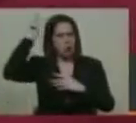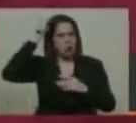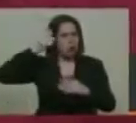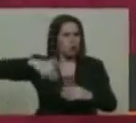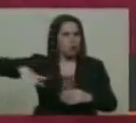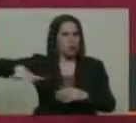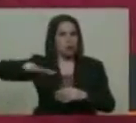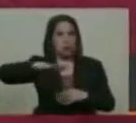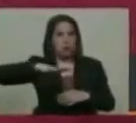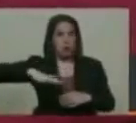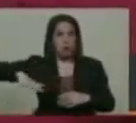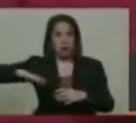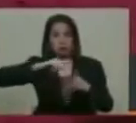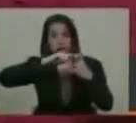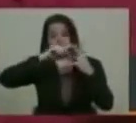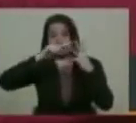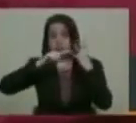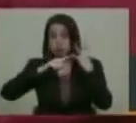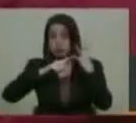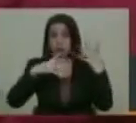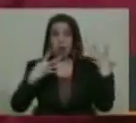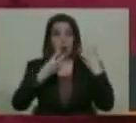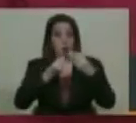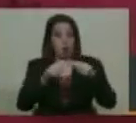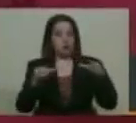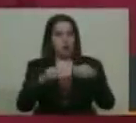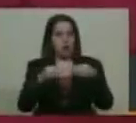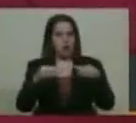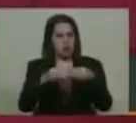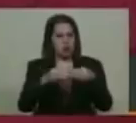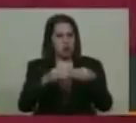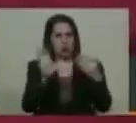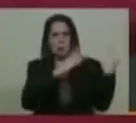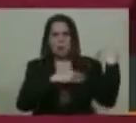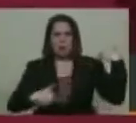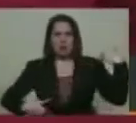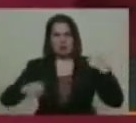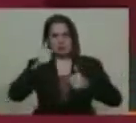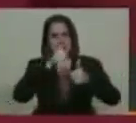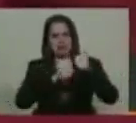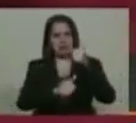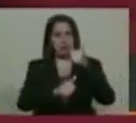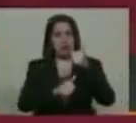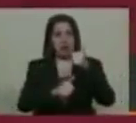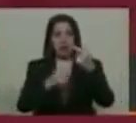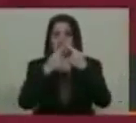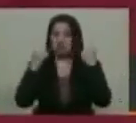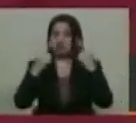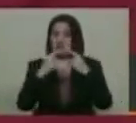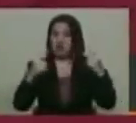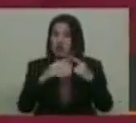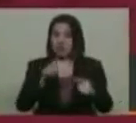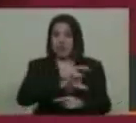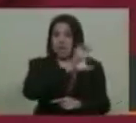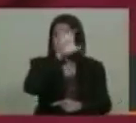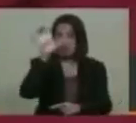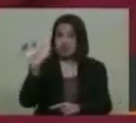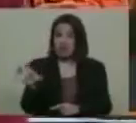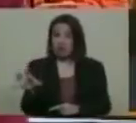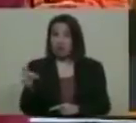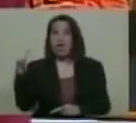indígenas cariñas que estuvieron en esa reunión, vicepresidentas de los diferentes estados. Y